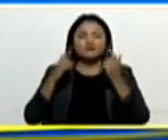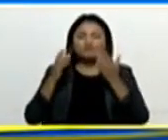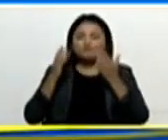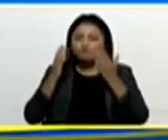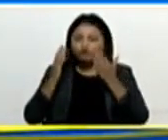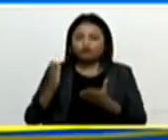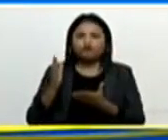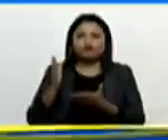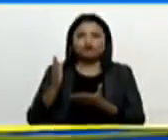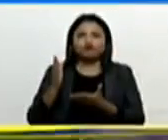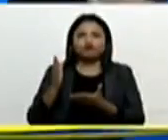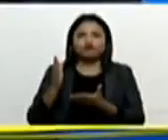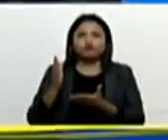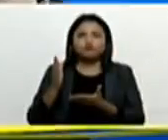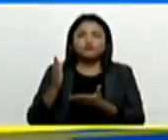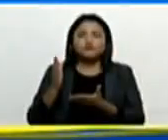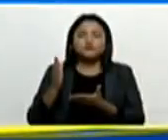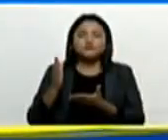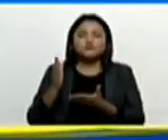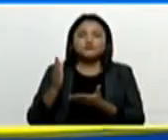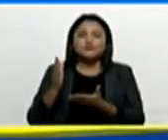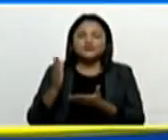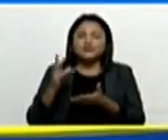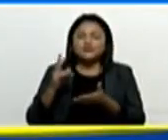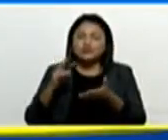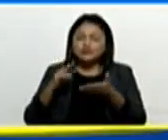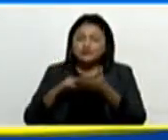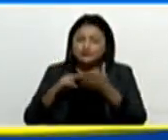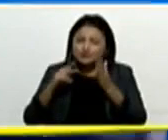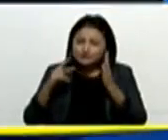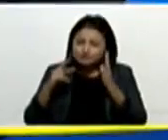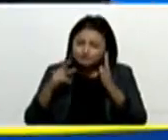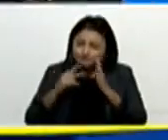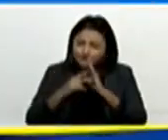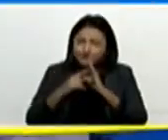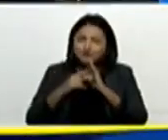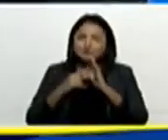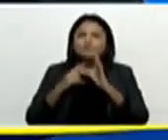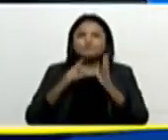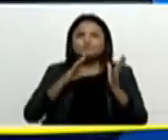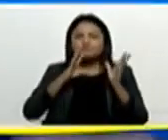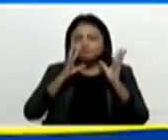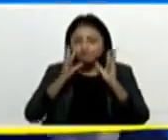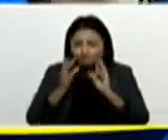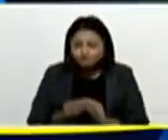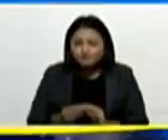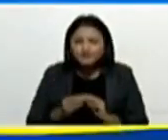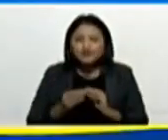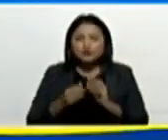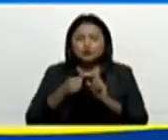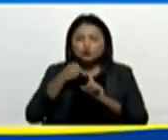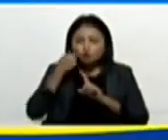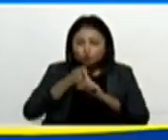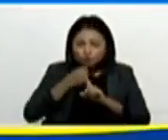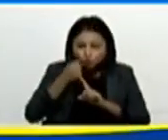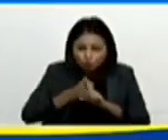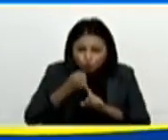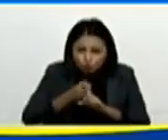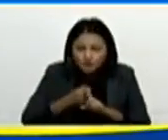porque Chávez es la síntesis de las luchas que ha librado el